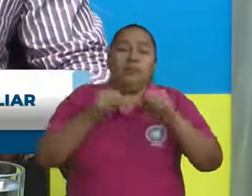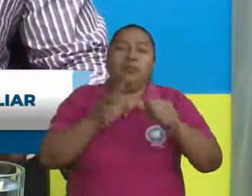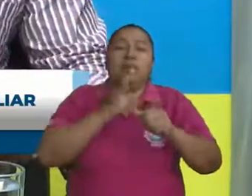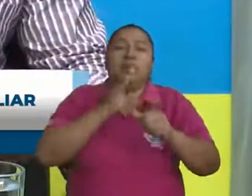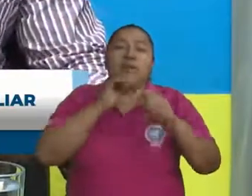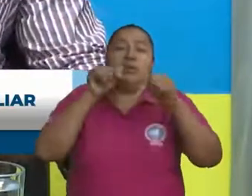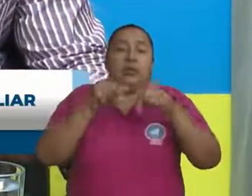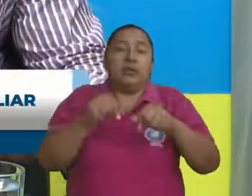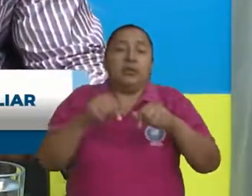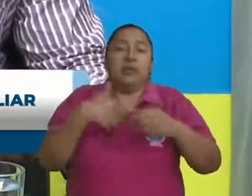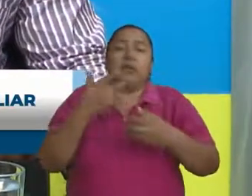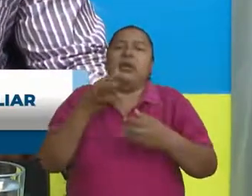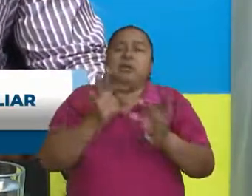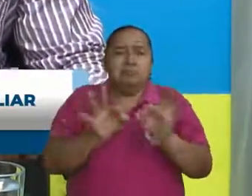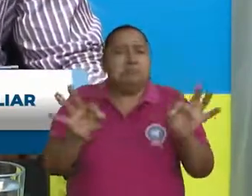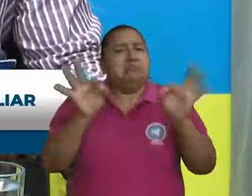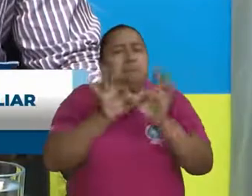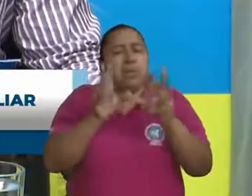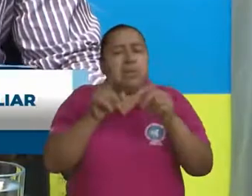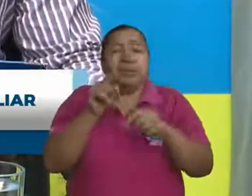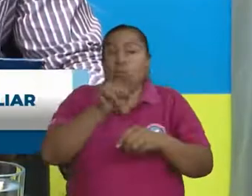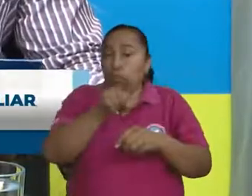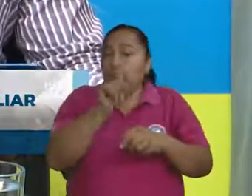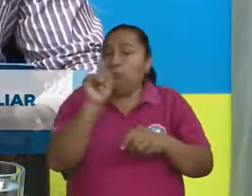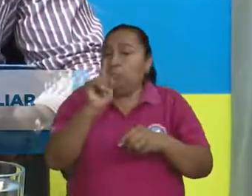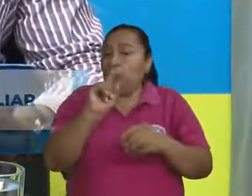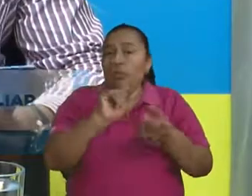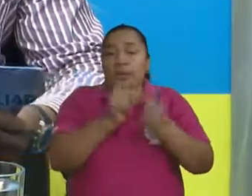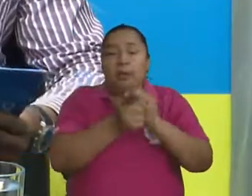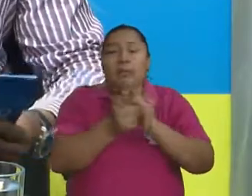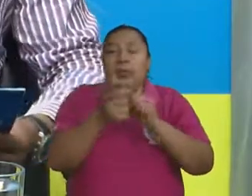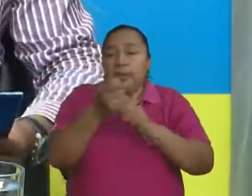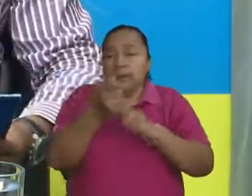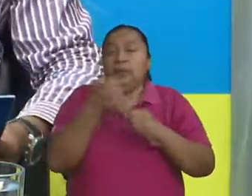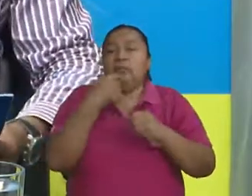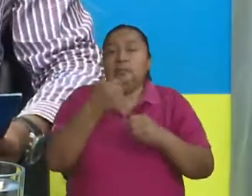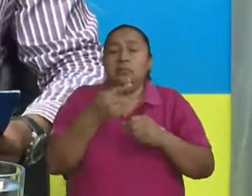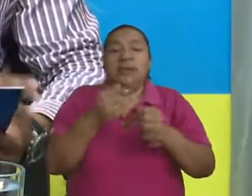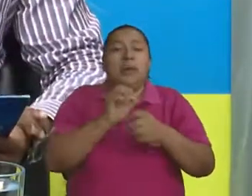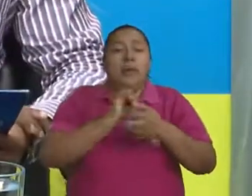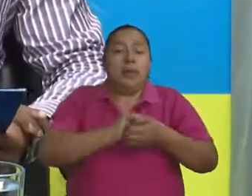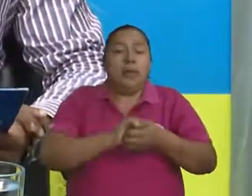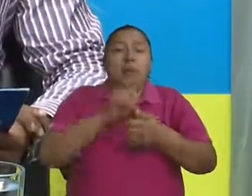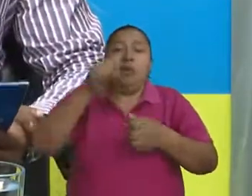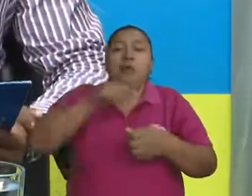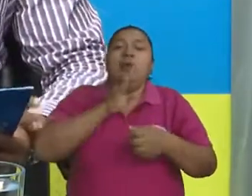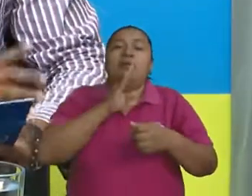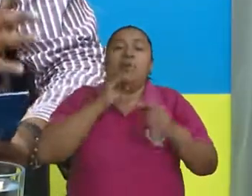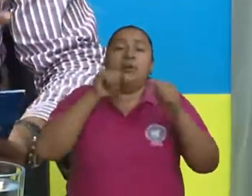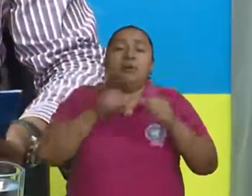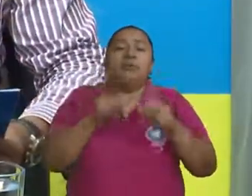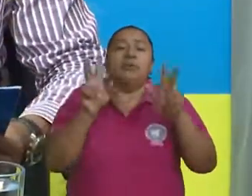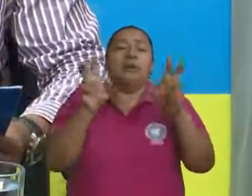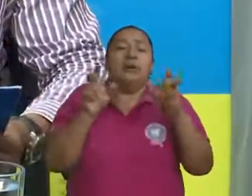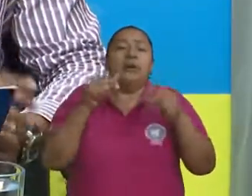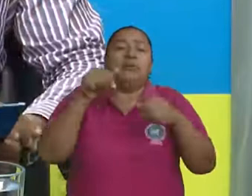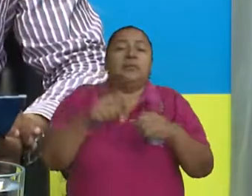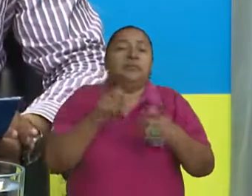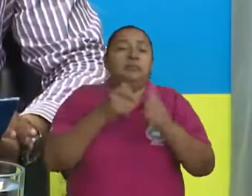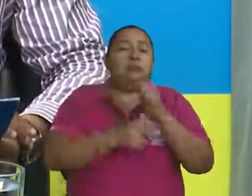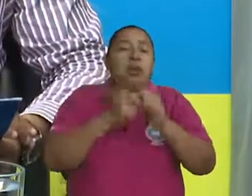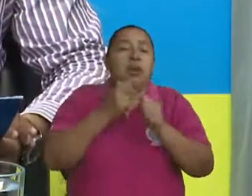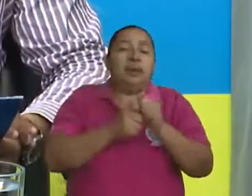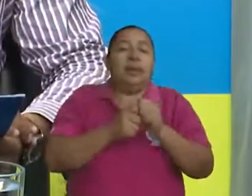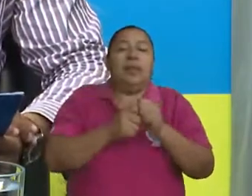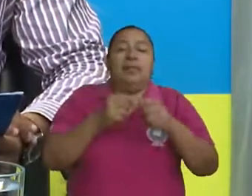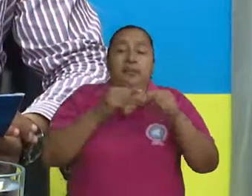este interesante tema. Usted no le cambie de canal, amigos televidentes. Hoy estamos hablando sobre los trastornos de